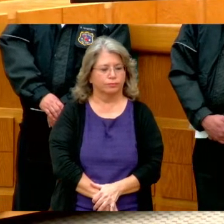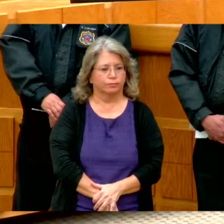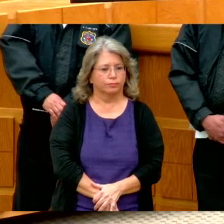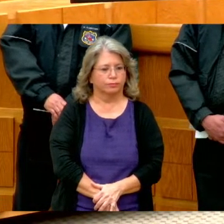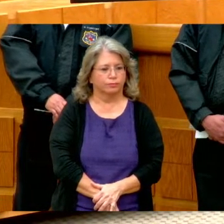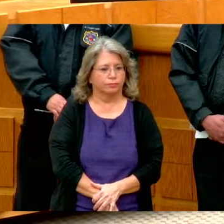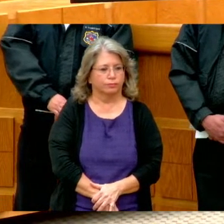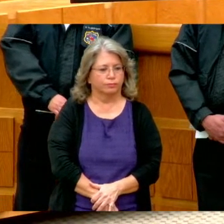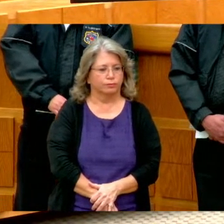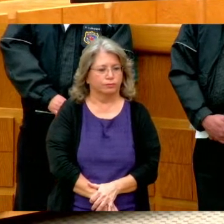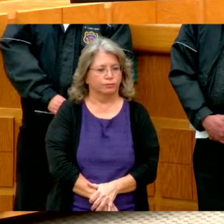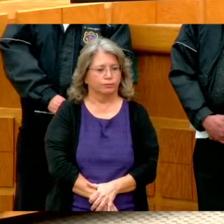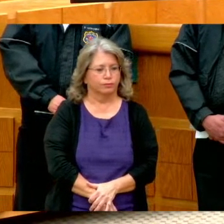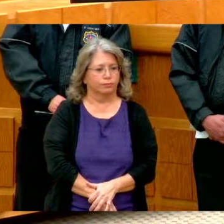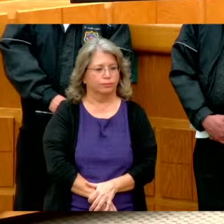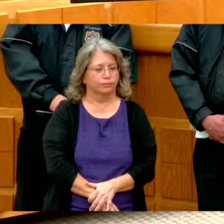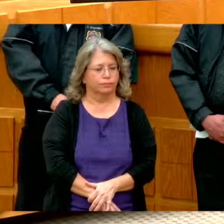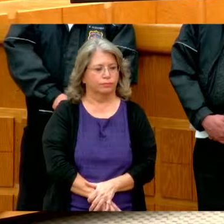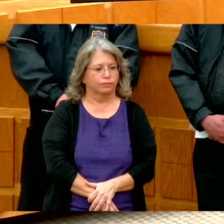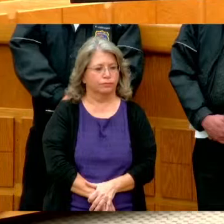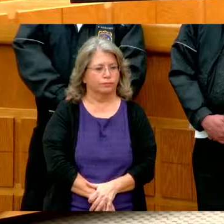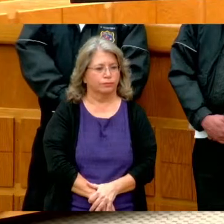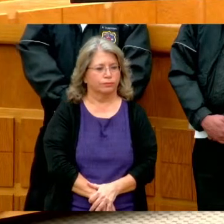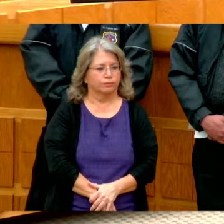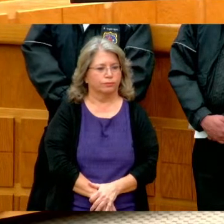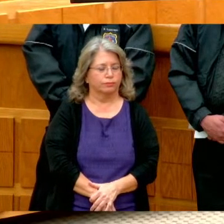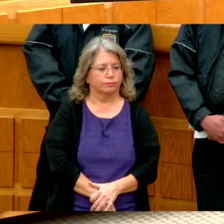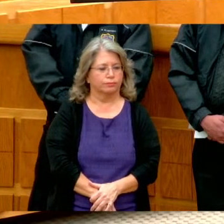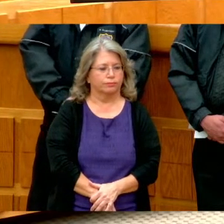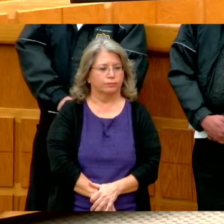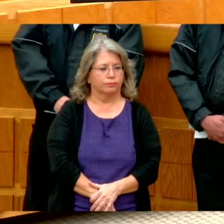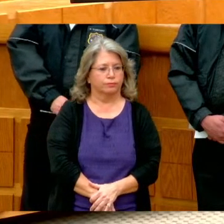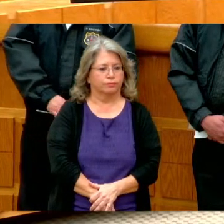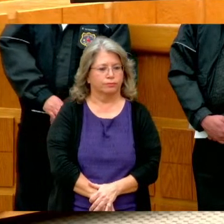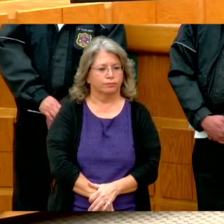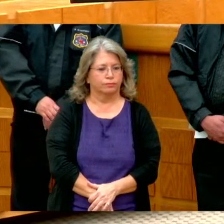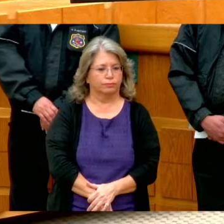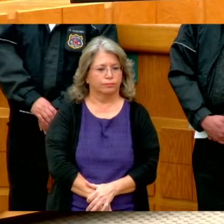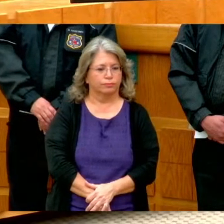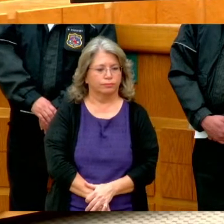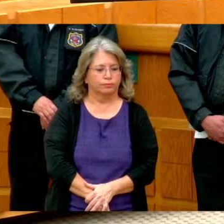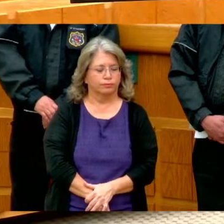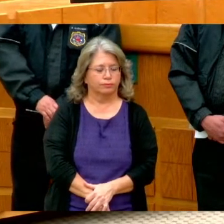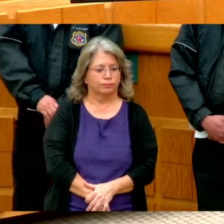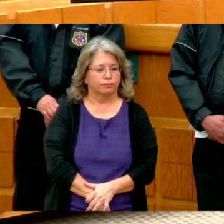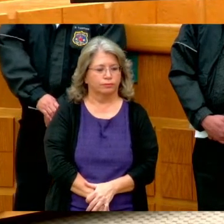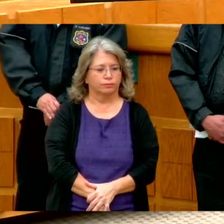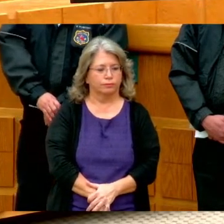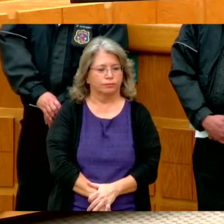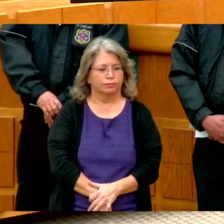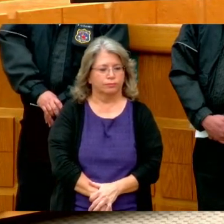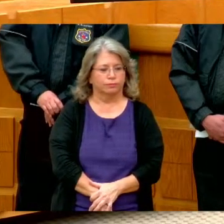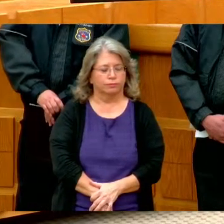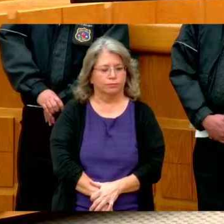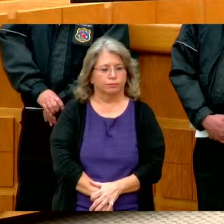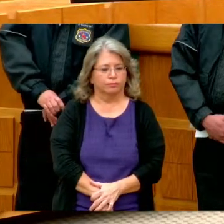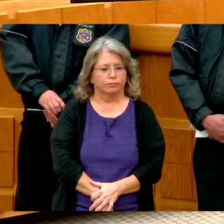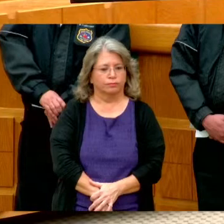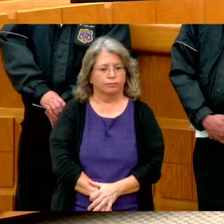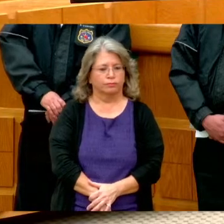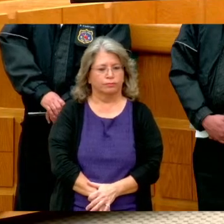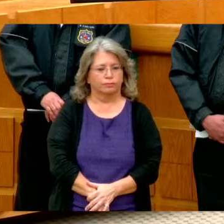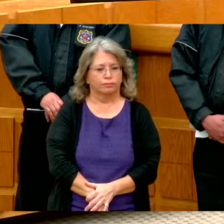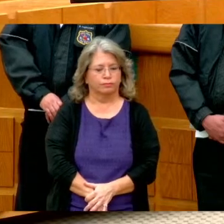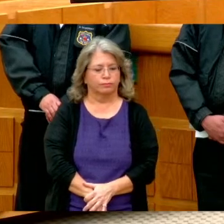no reciben ningún servicio por parte de la ciudad para que puedan ser vacunadas. Ahora la juez del condado de Nueces continuará con su